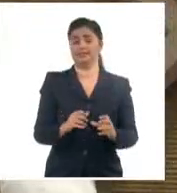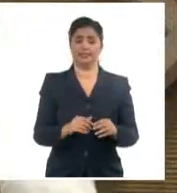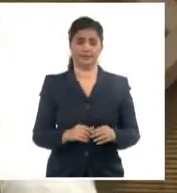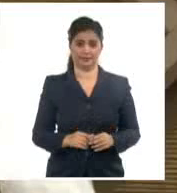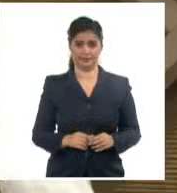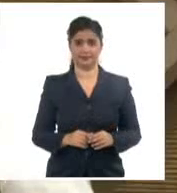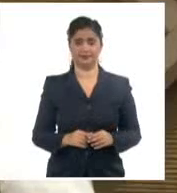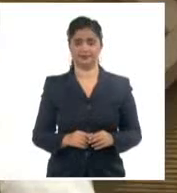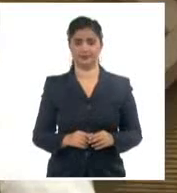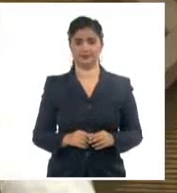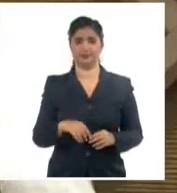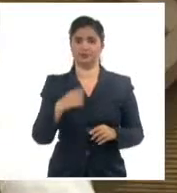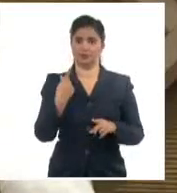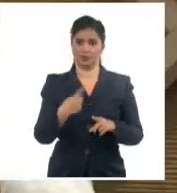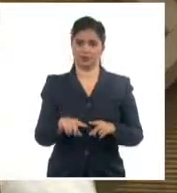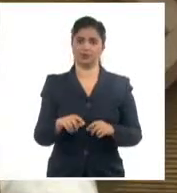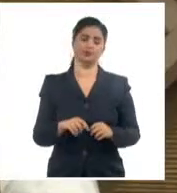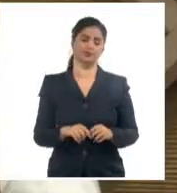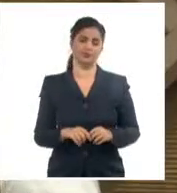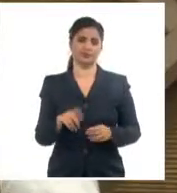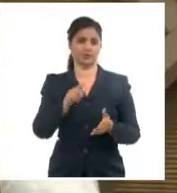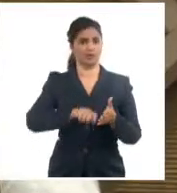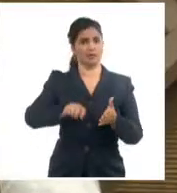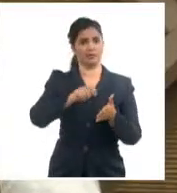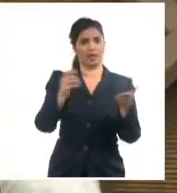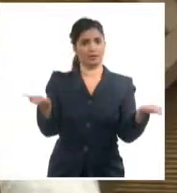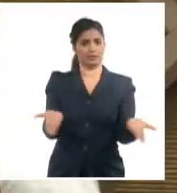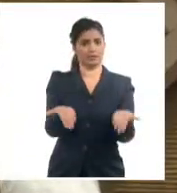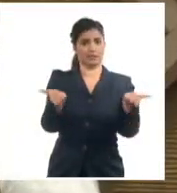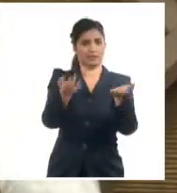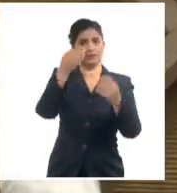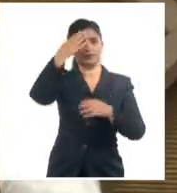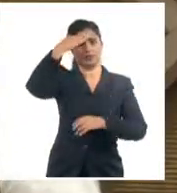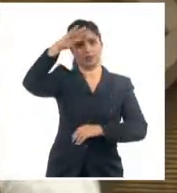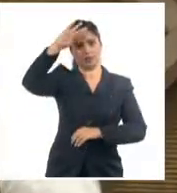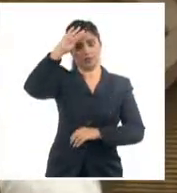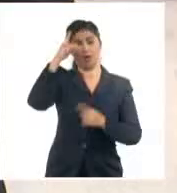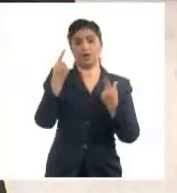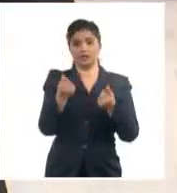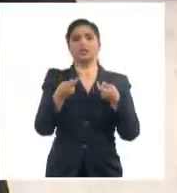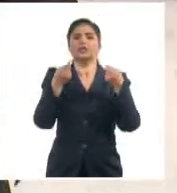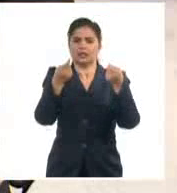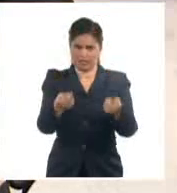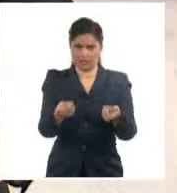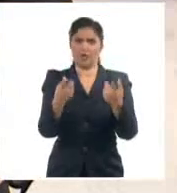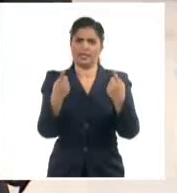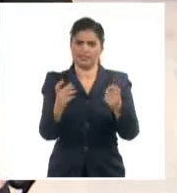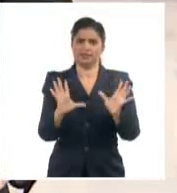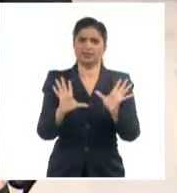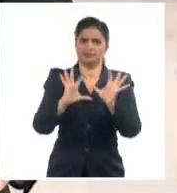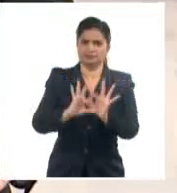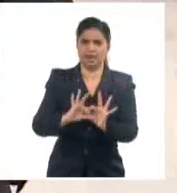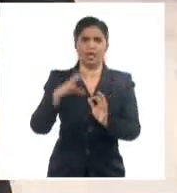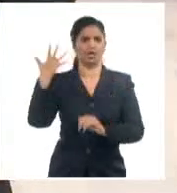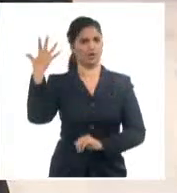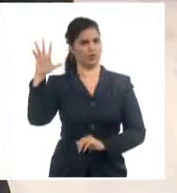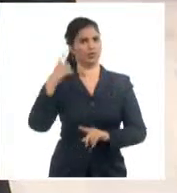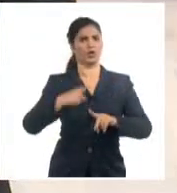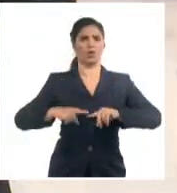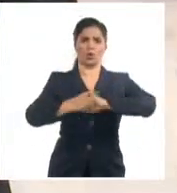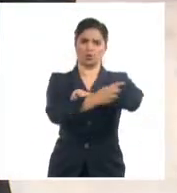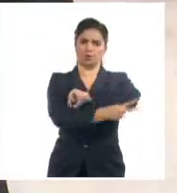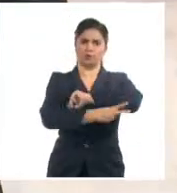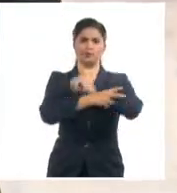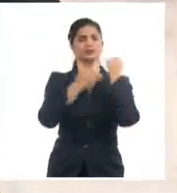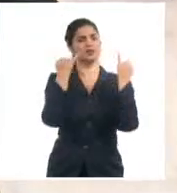El sector, para desarrollarlo para este país, lleva inversión extranjera. Durante la zafra